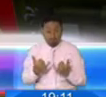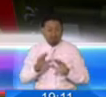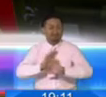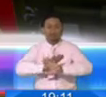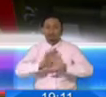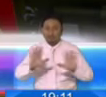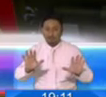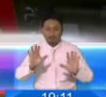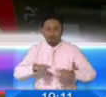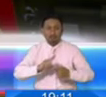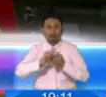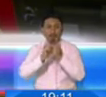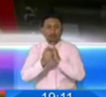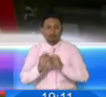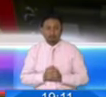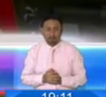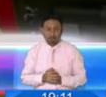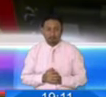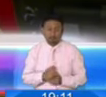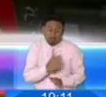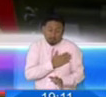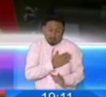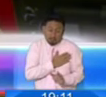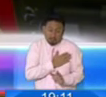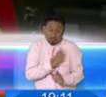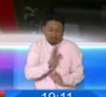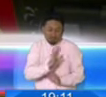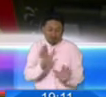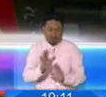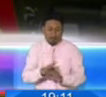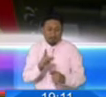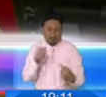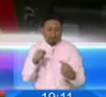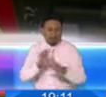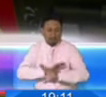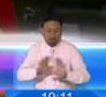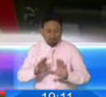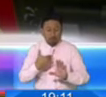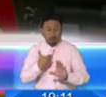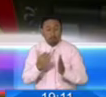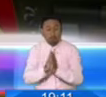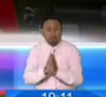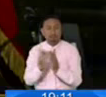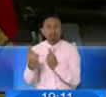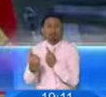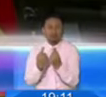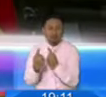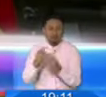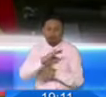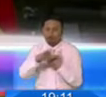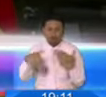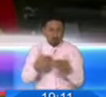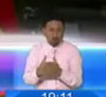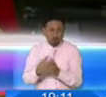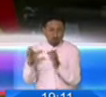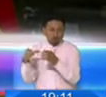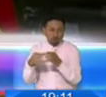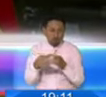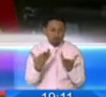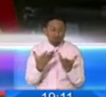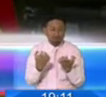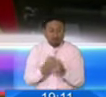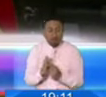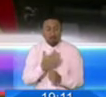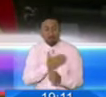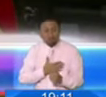falta. Por lo menos para mi periodo no hace falta. Yo quiero dialogar con todos. Quiero que por